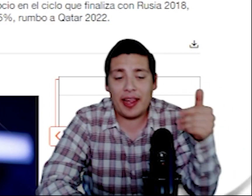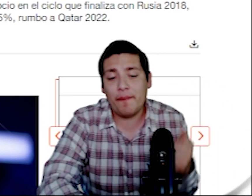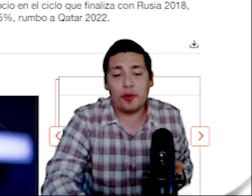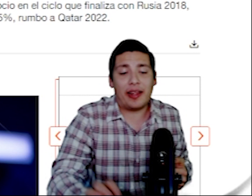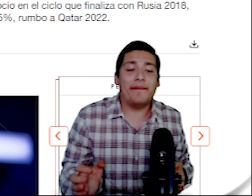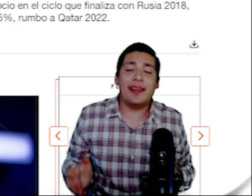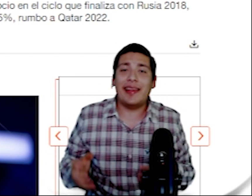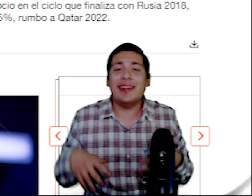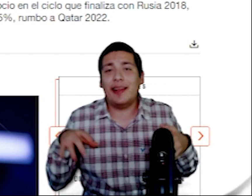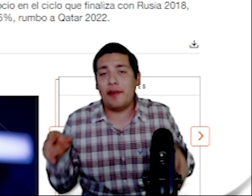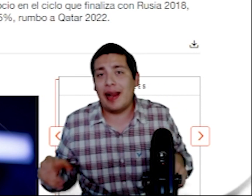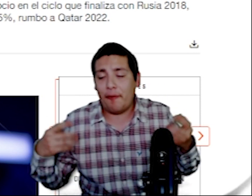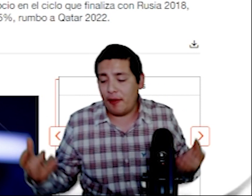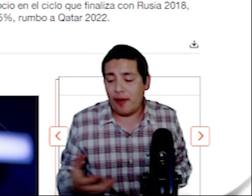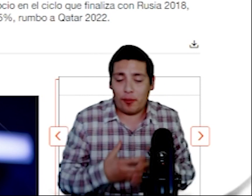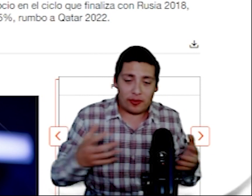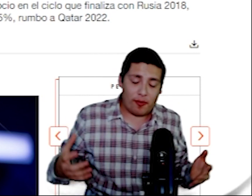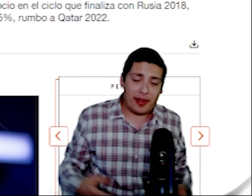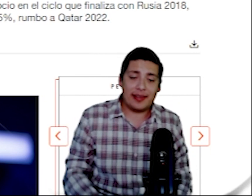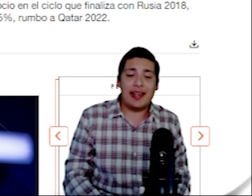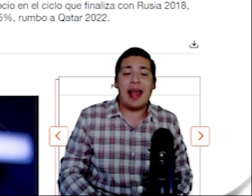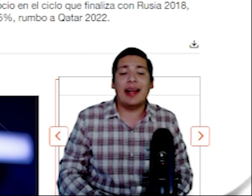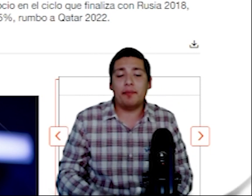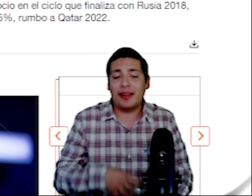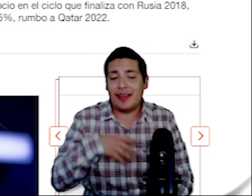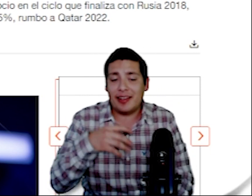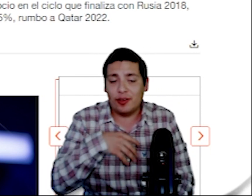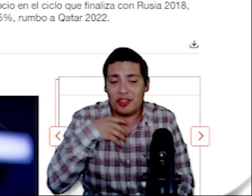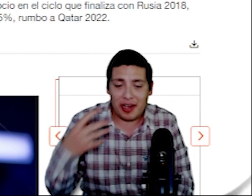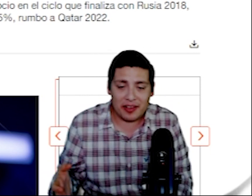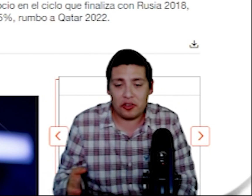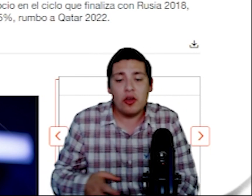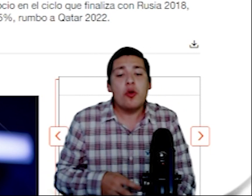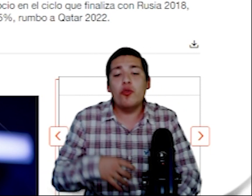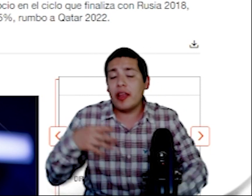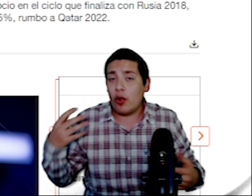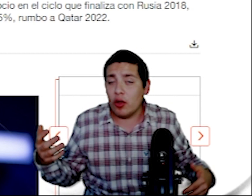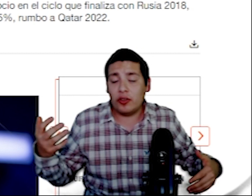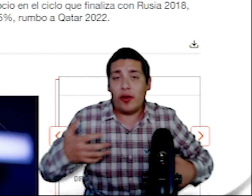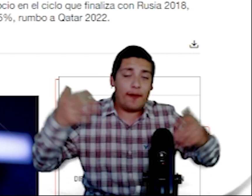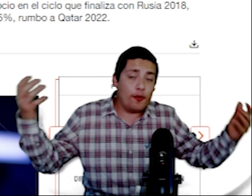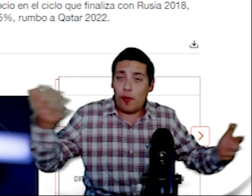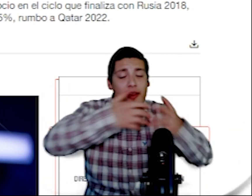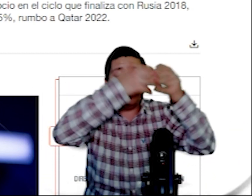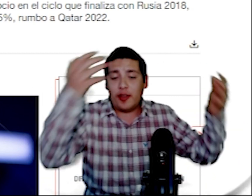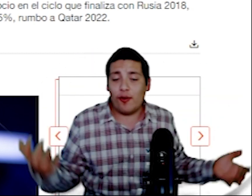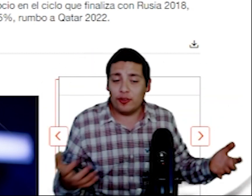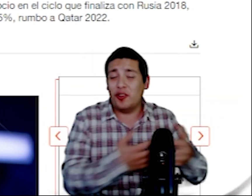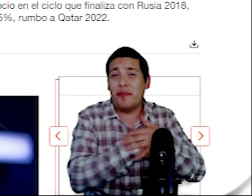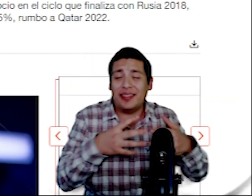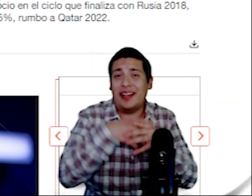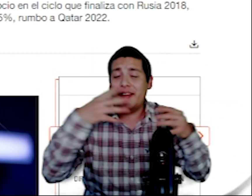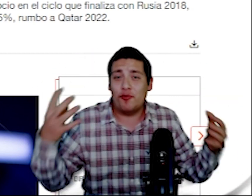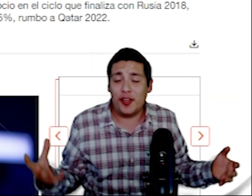denuncia importante, y es que al final la FIFA, pues como les decía, ha mantenido silencio. Un negocio, el fútbol es un